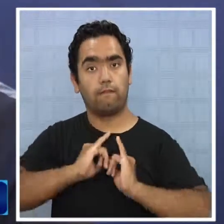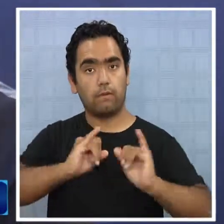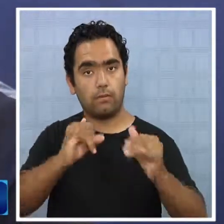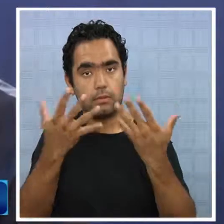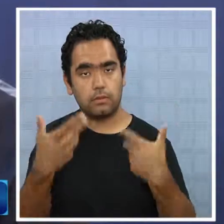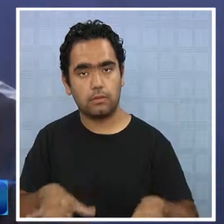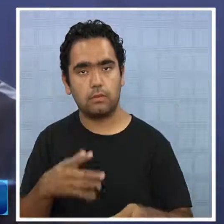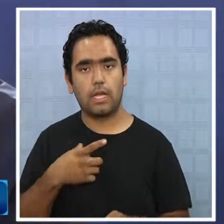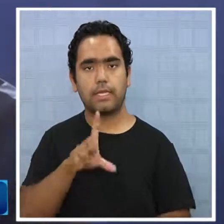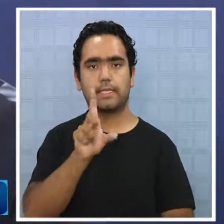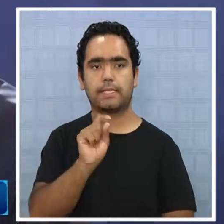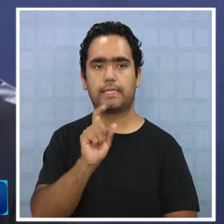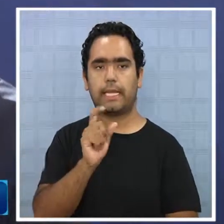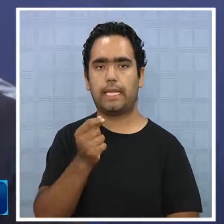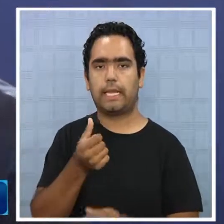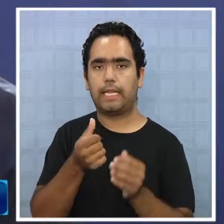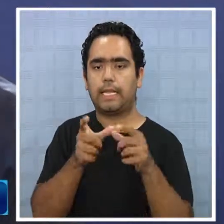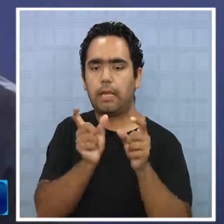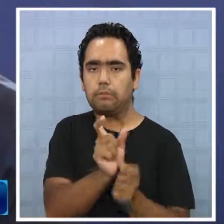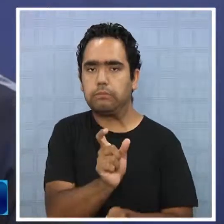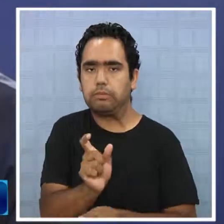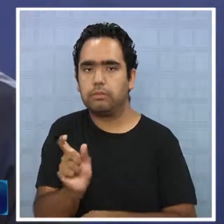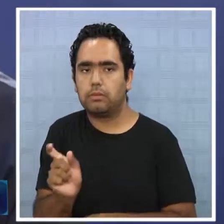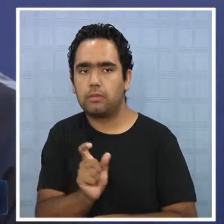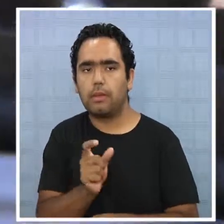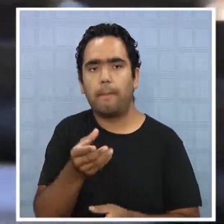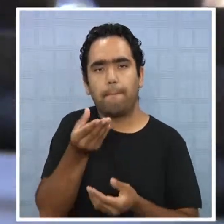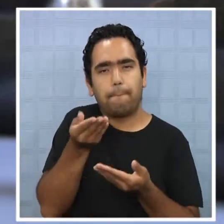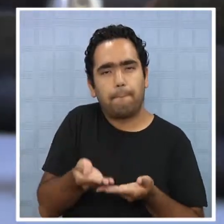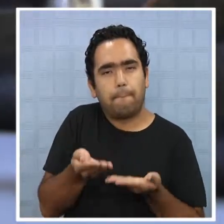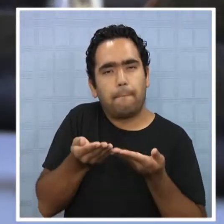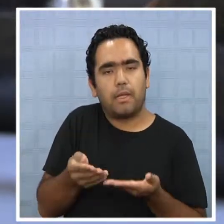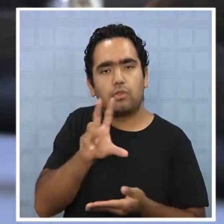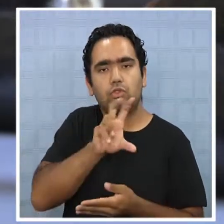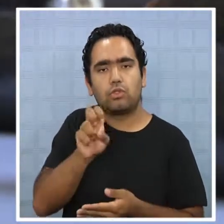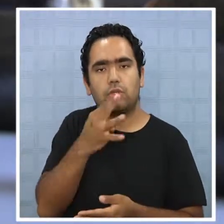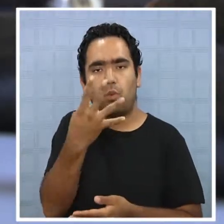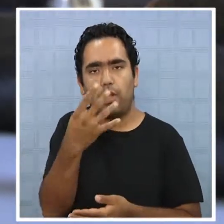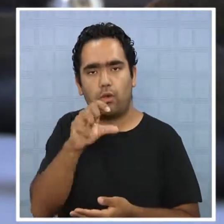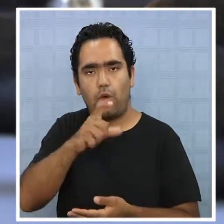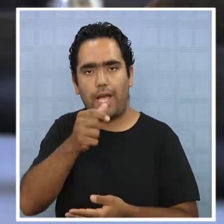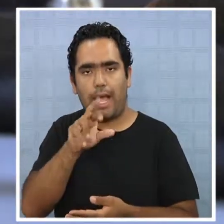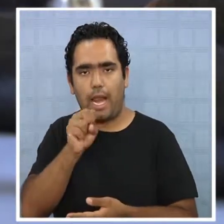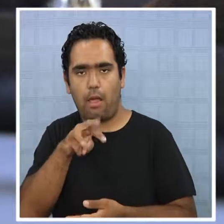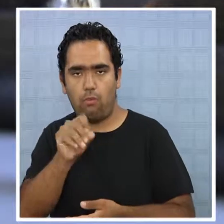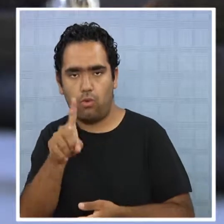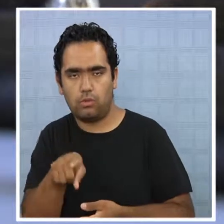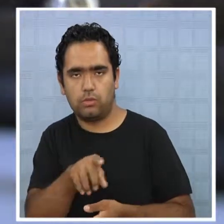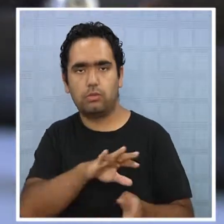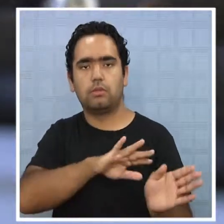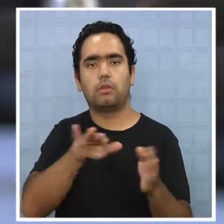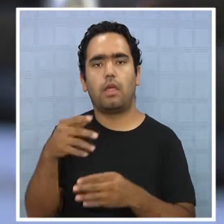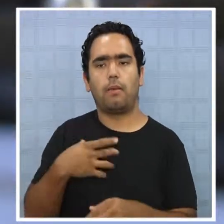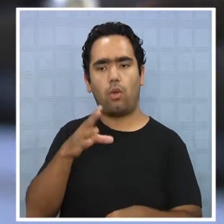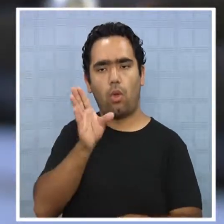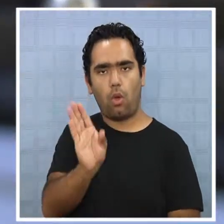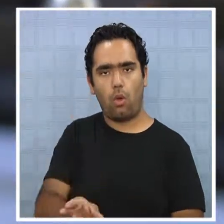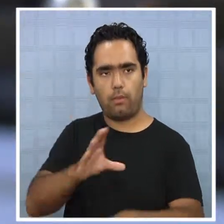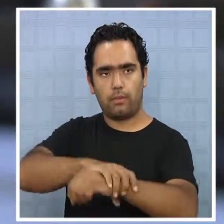Al momento de entregar esta información, llegamos evacuados 70 ovoides con cocaína, con un peso bruto total de 804 gramos.